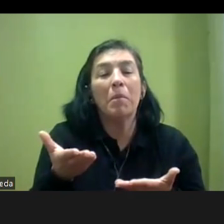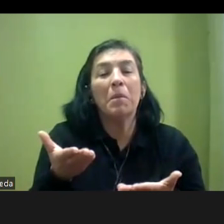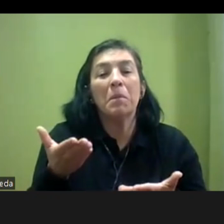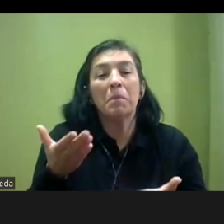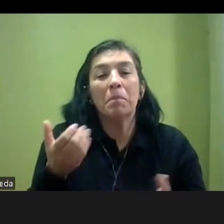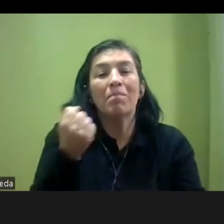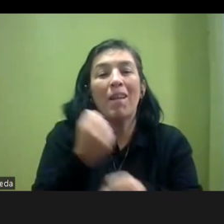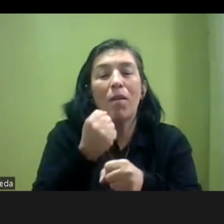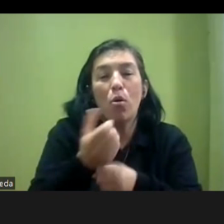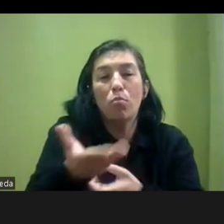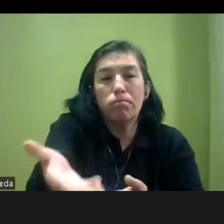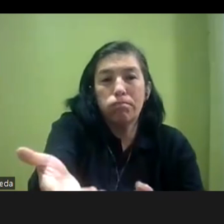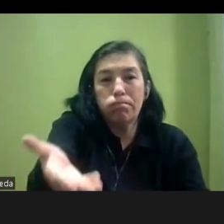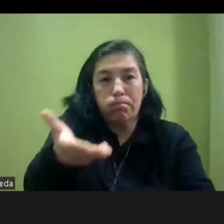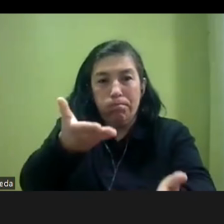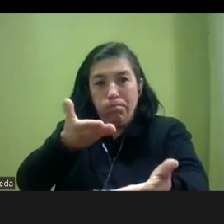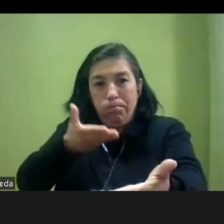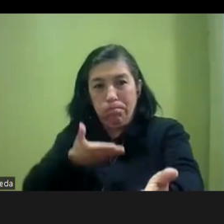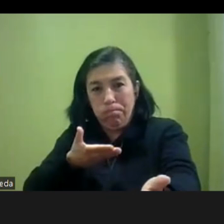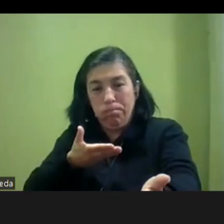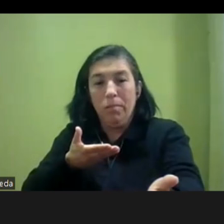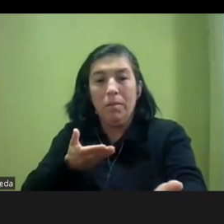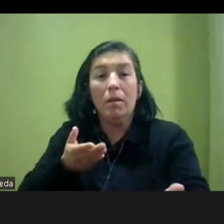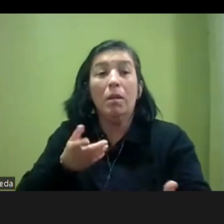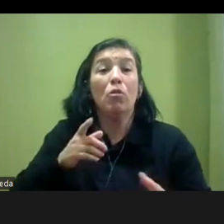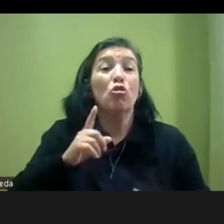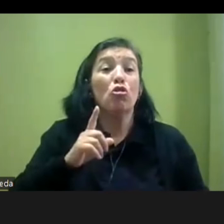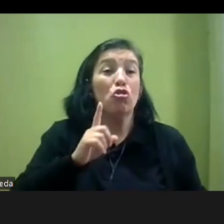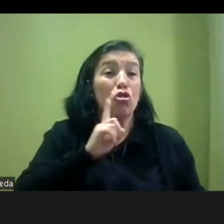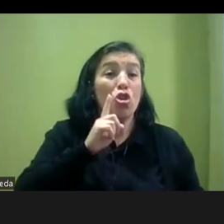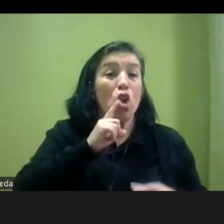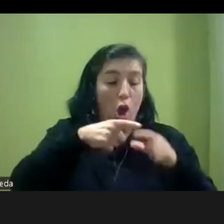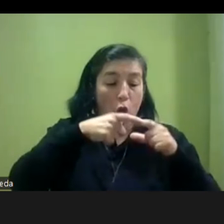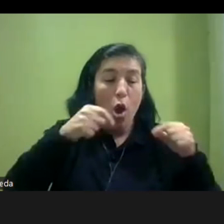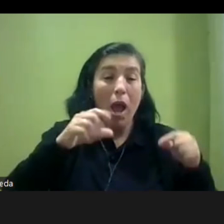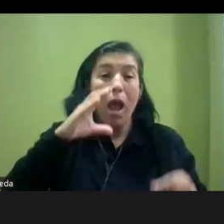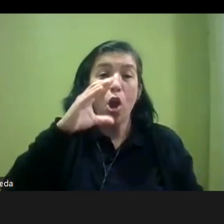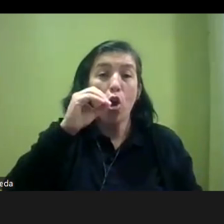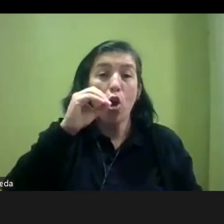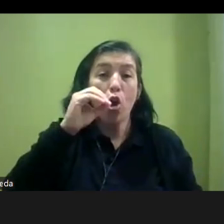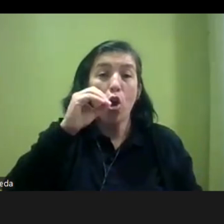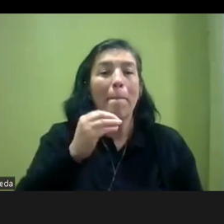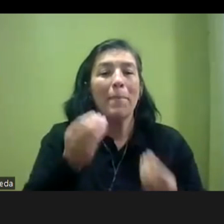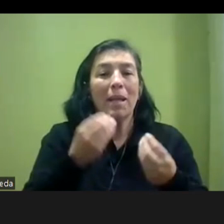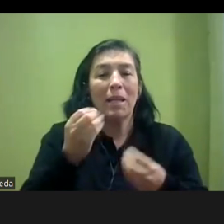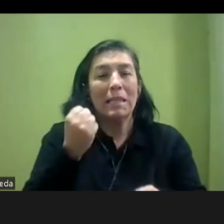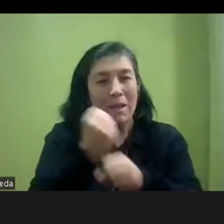decirlo. Es decir, tener hojas de coca para en toda